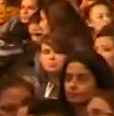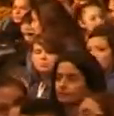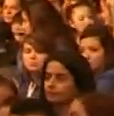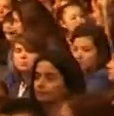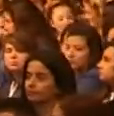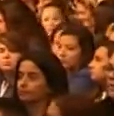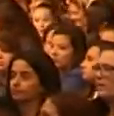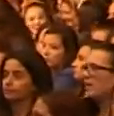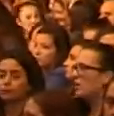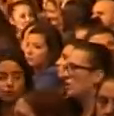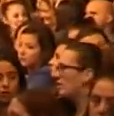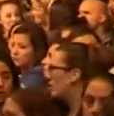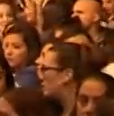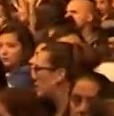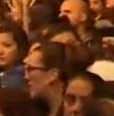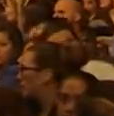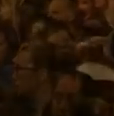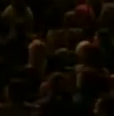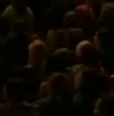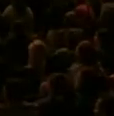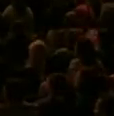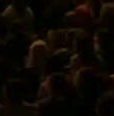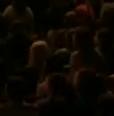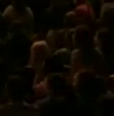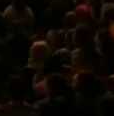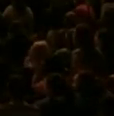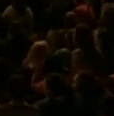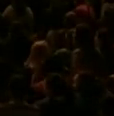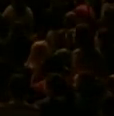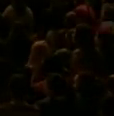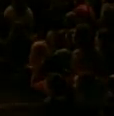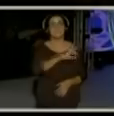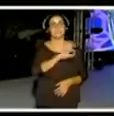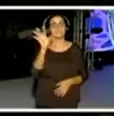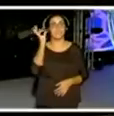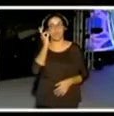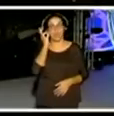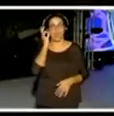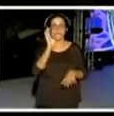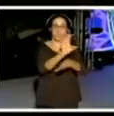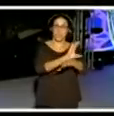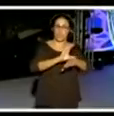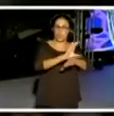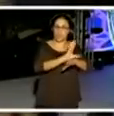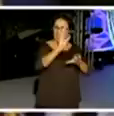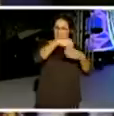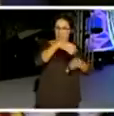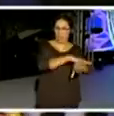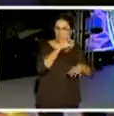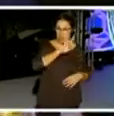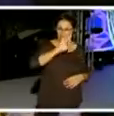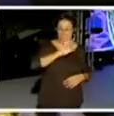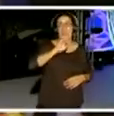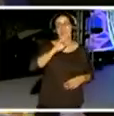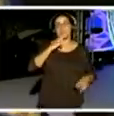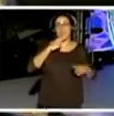y que han congregado a todo este público y mantenido al mismo? Inés Rojas es la consejera,